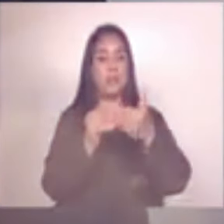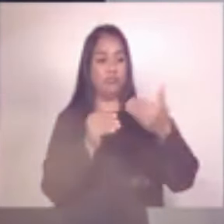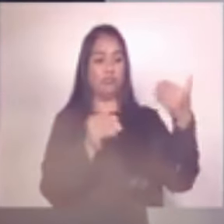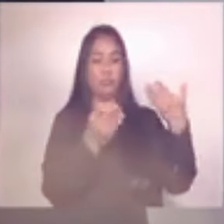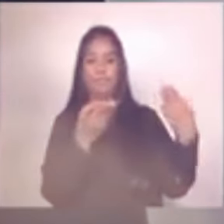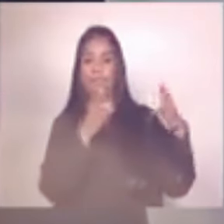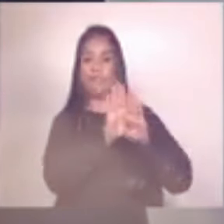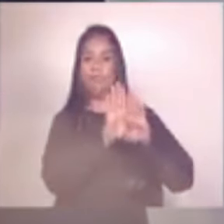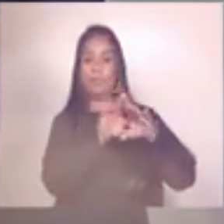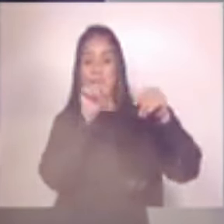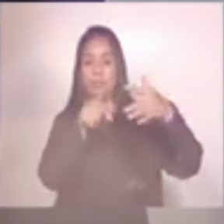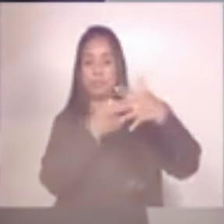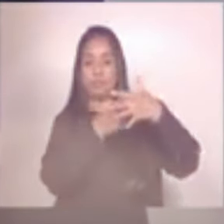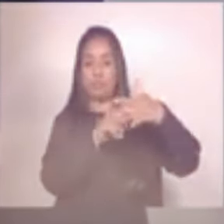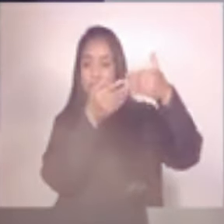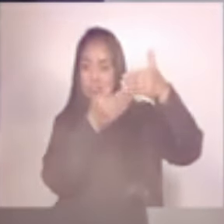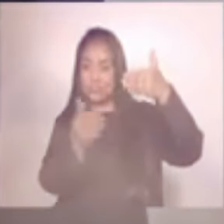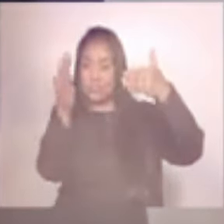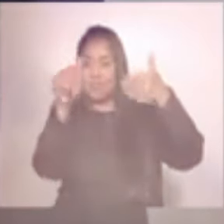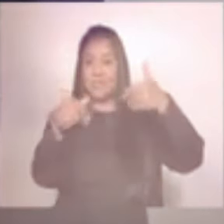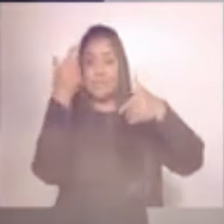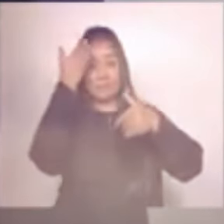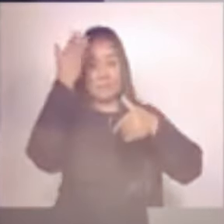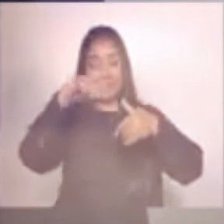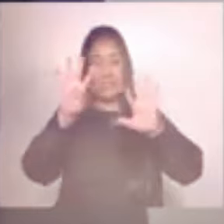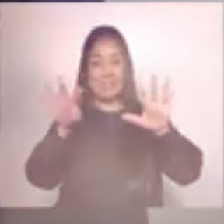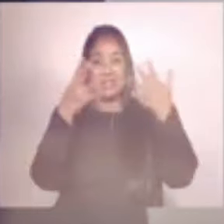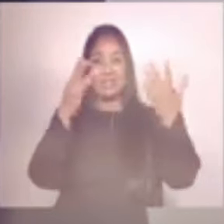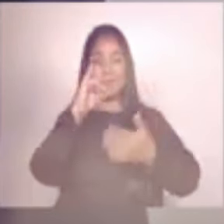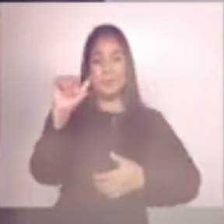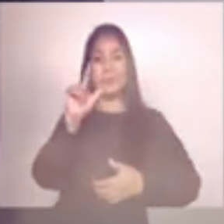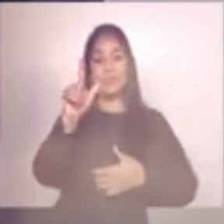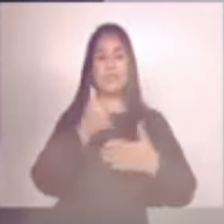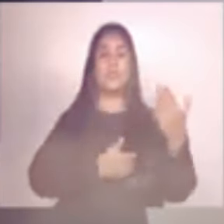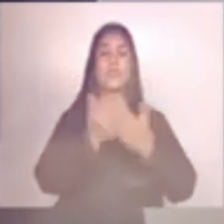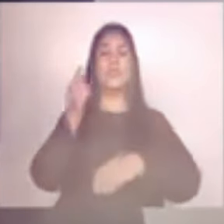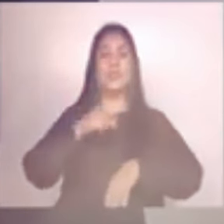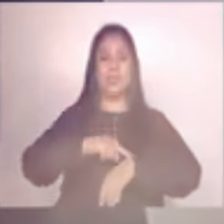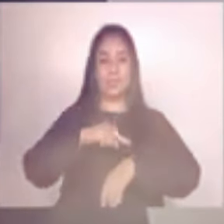abrir el día de mañana, 19 de julio, un nuevo ciclo.